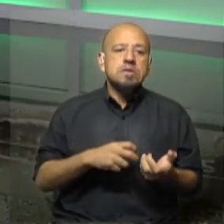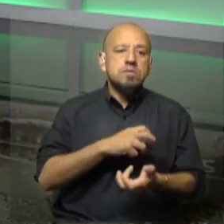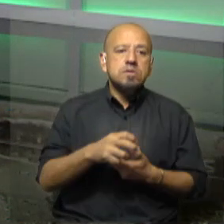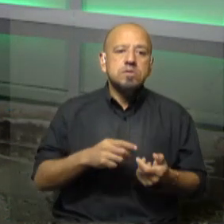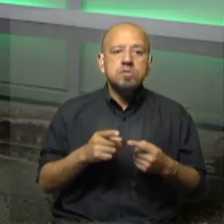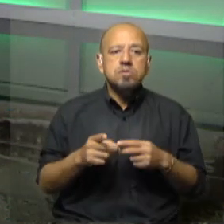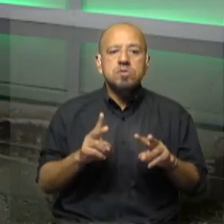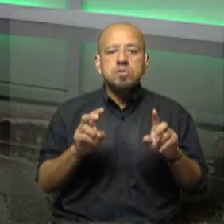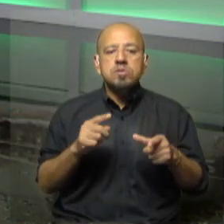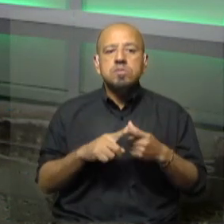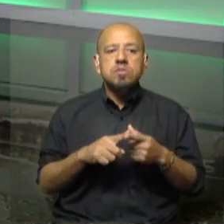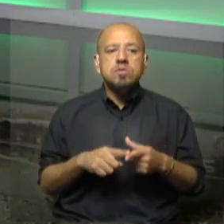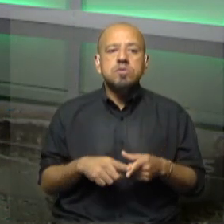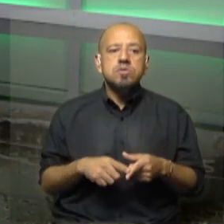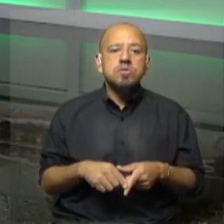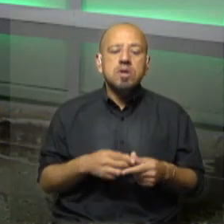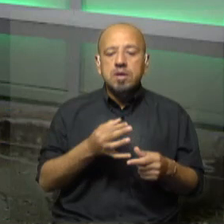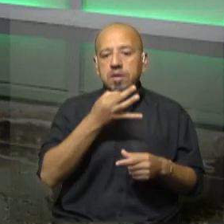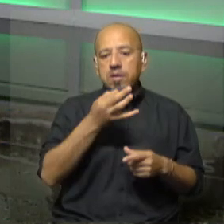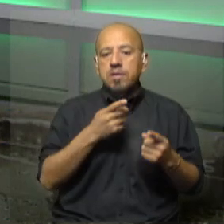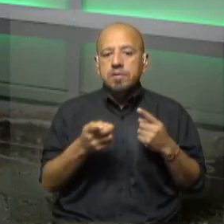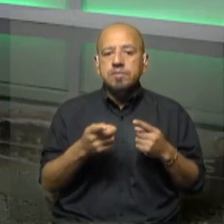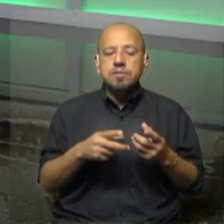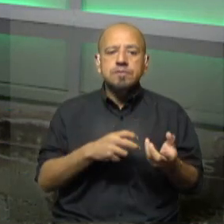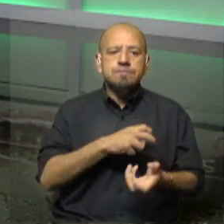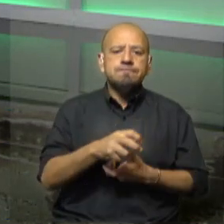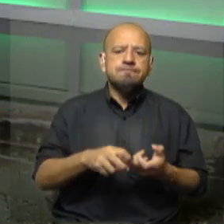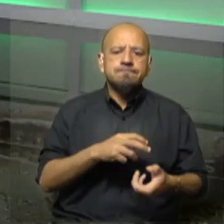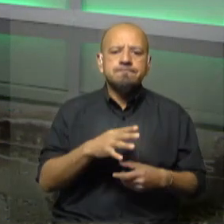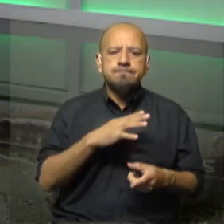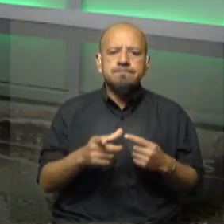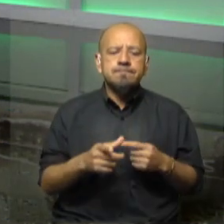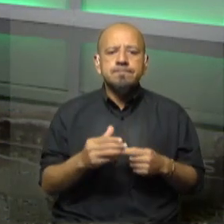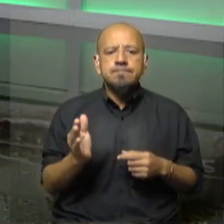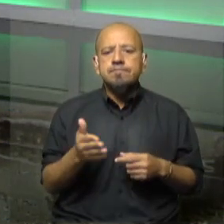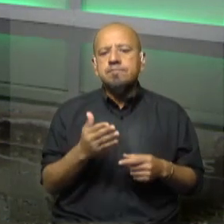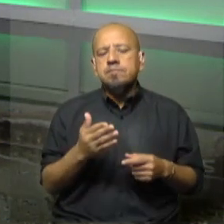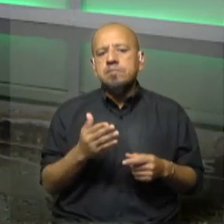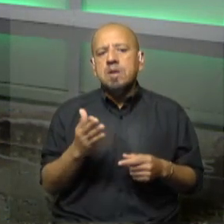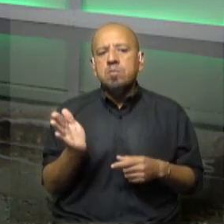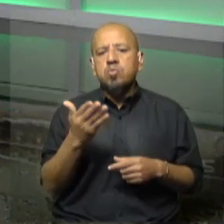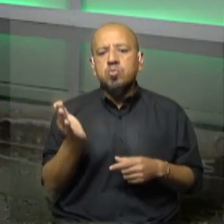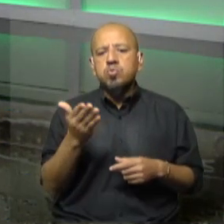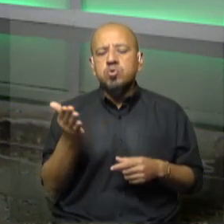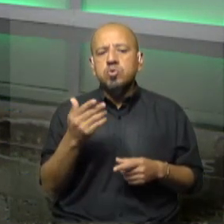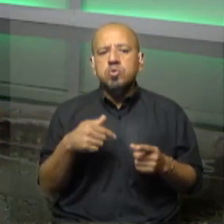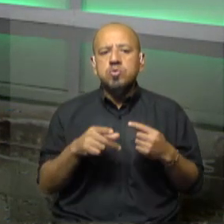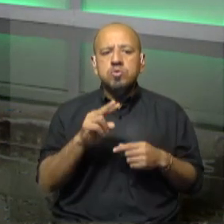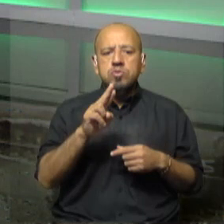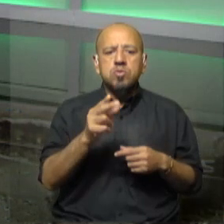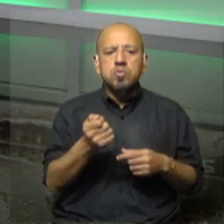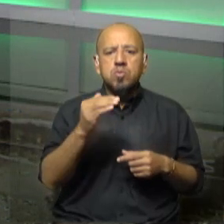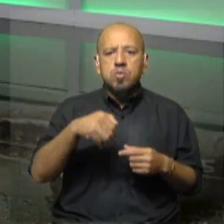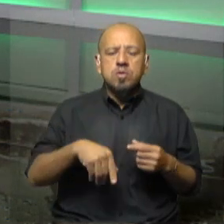tiene que ver con el déficit hídrico. Igualmente estuvo mencionando las complicaciones que esto genera a los productores, sobre todo a los productores asociados a la UAM, es decir,